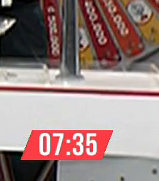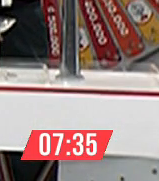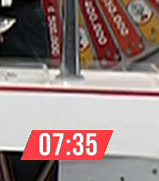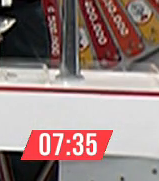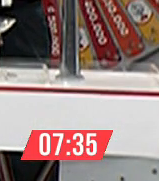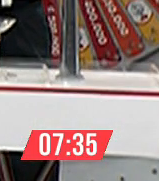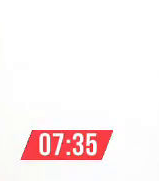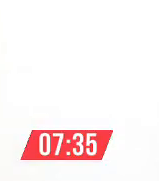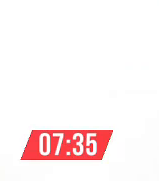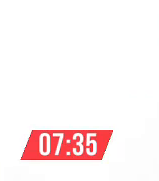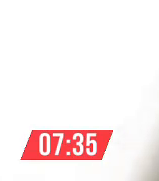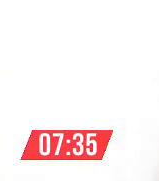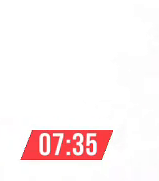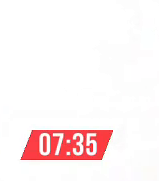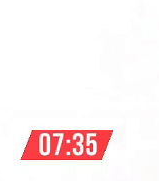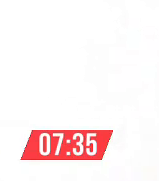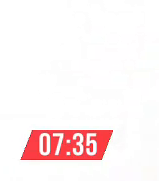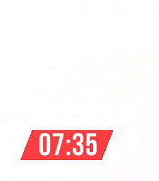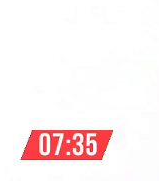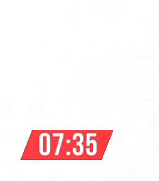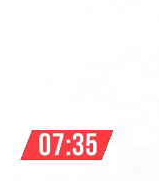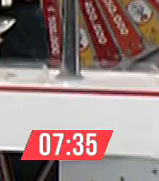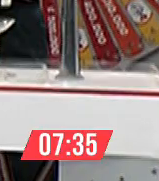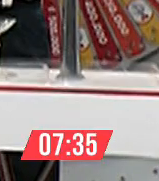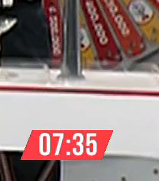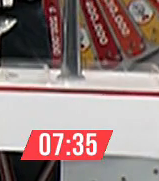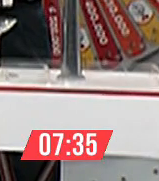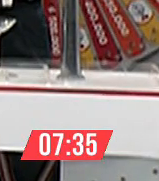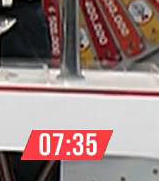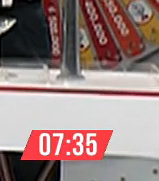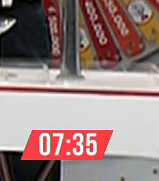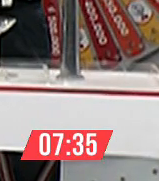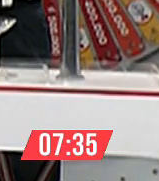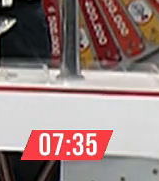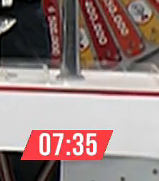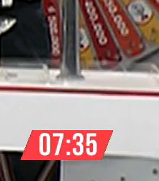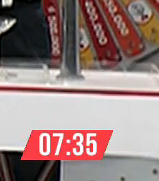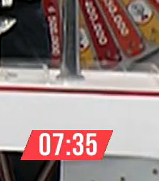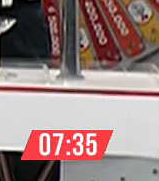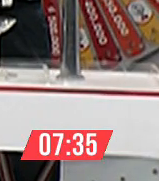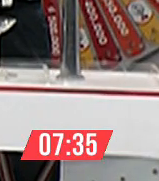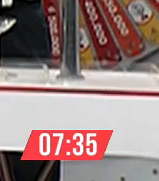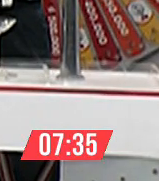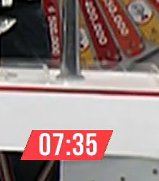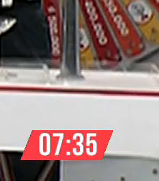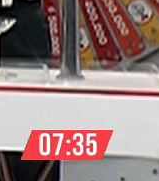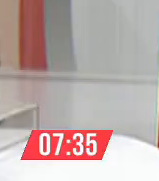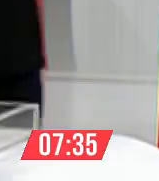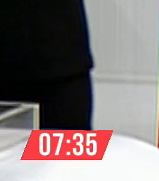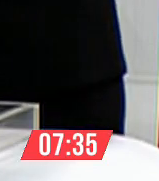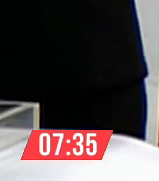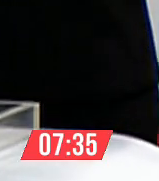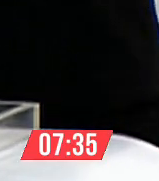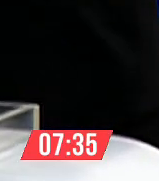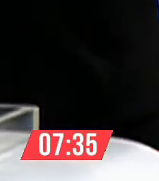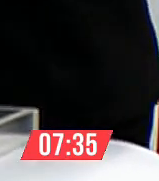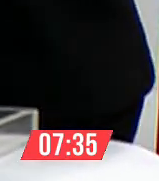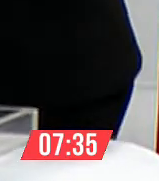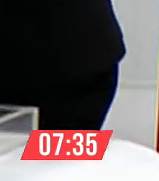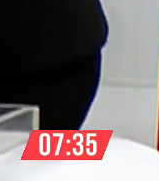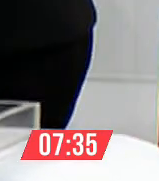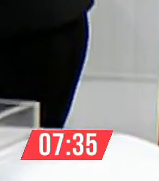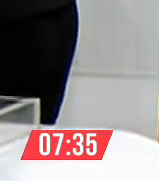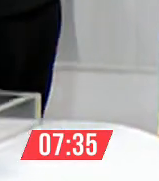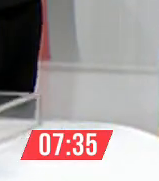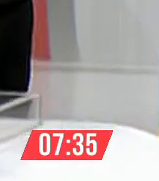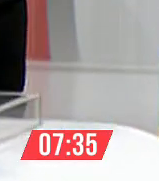En este momento, la licenciada acaba de tomar la bolita del acumulado para depositarla en la tómbola. La tienen ustedes ahí en pantalla y la deposita.